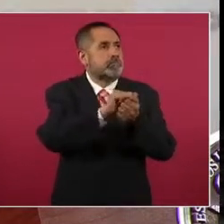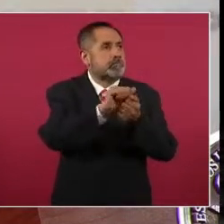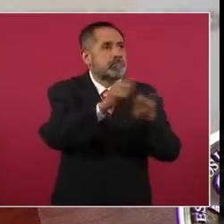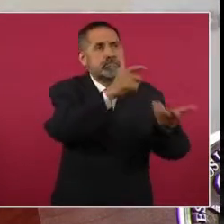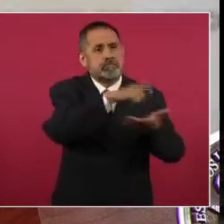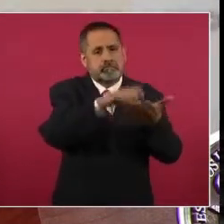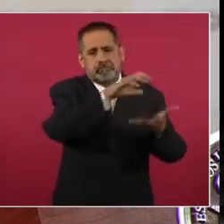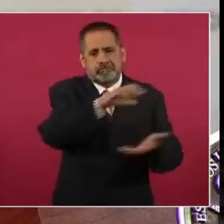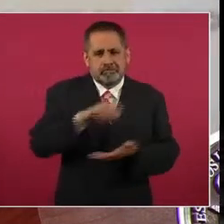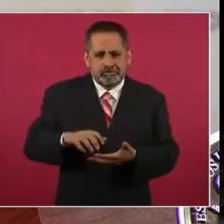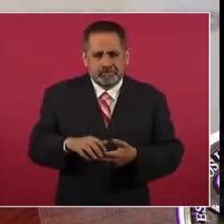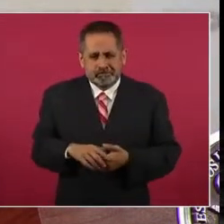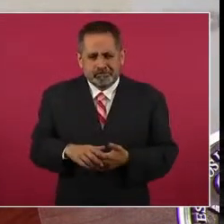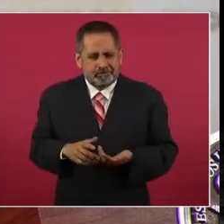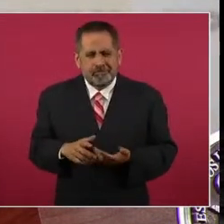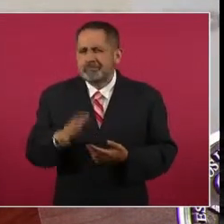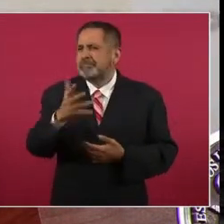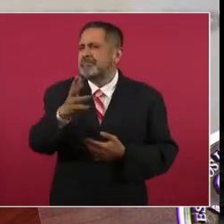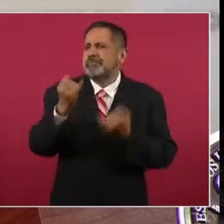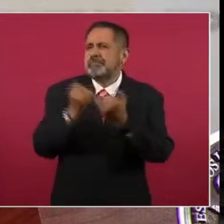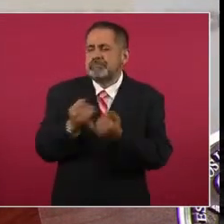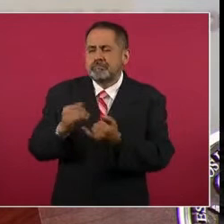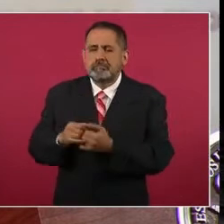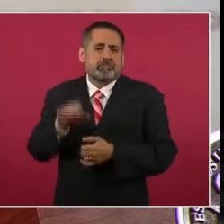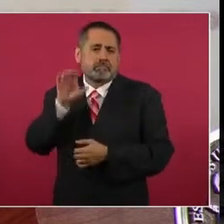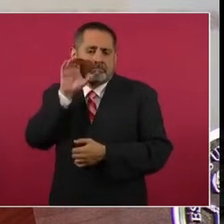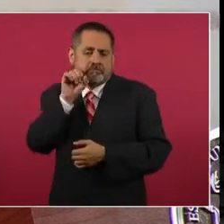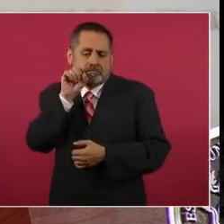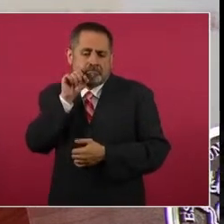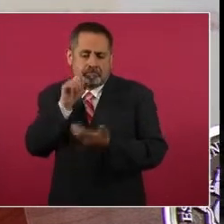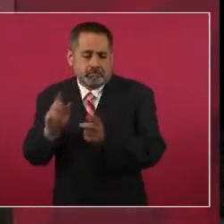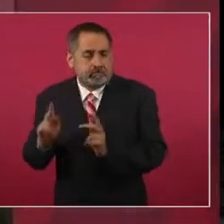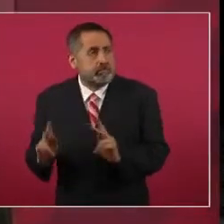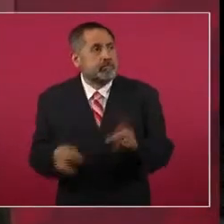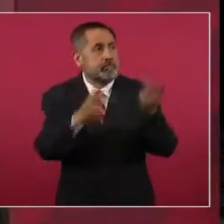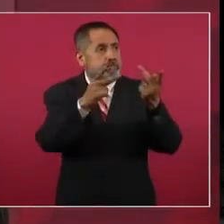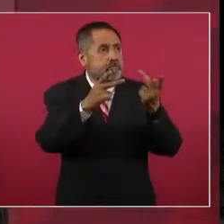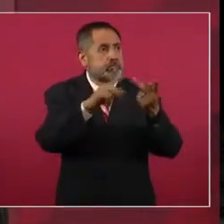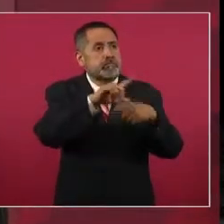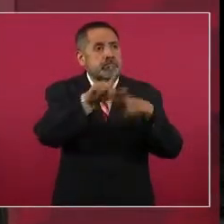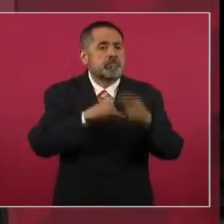vender naranjas y comprar el jugo de naranja